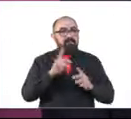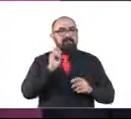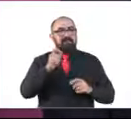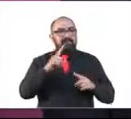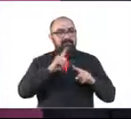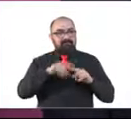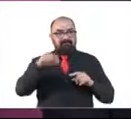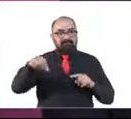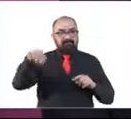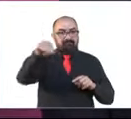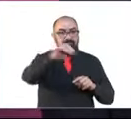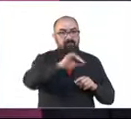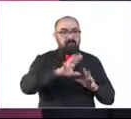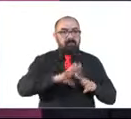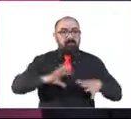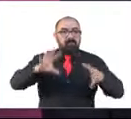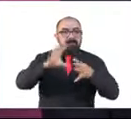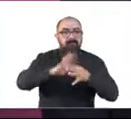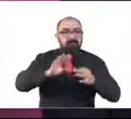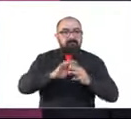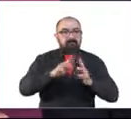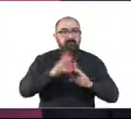pilares se da huertos urbanos